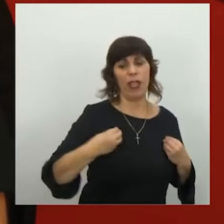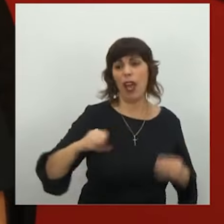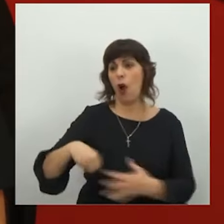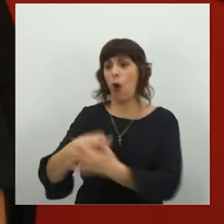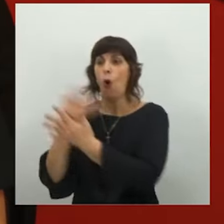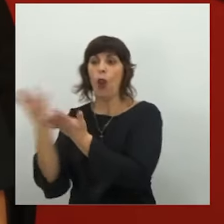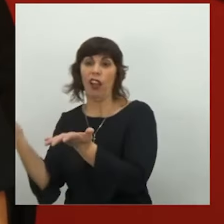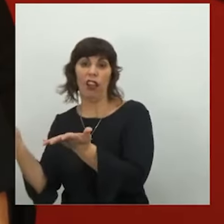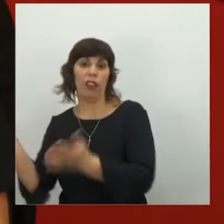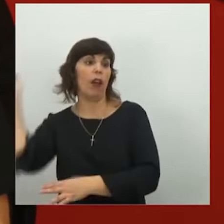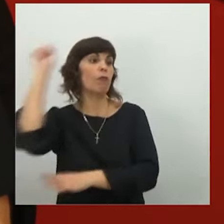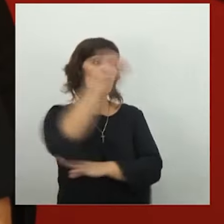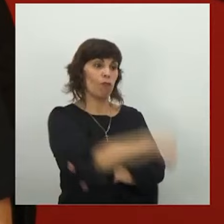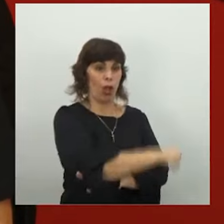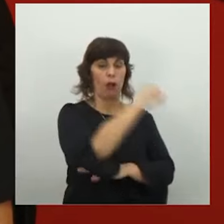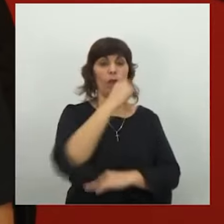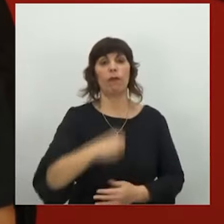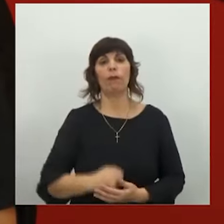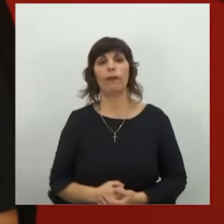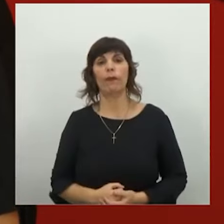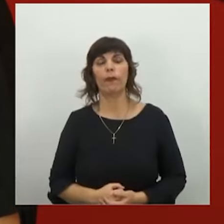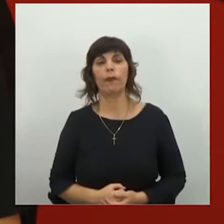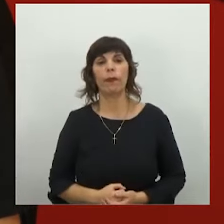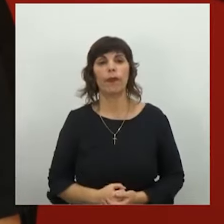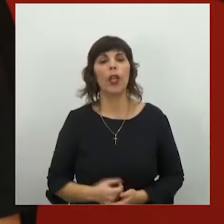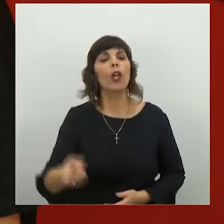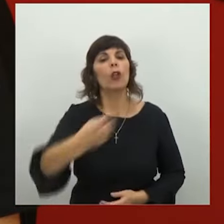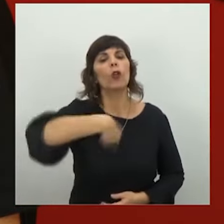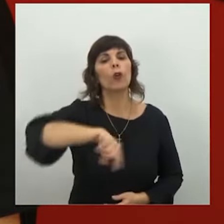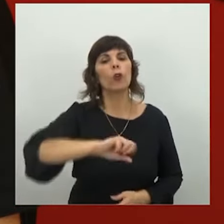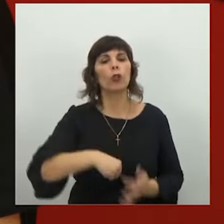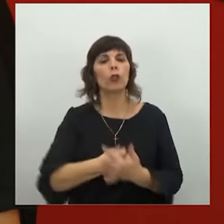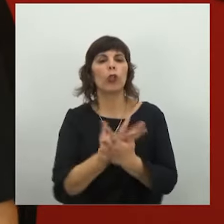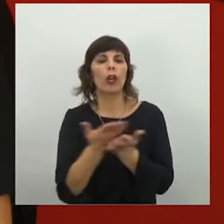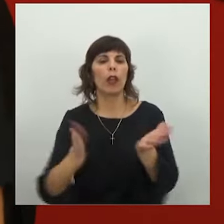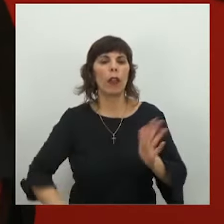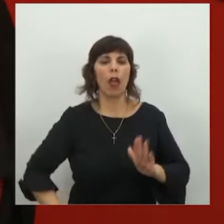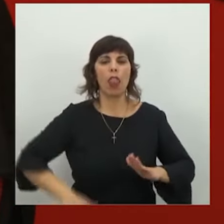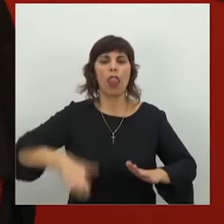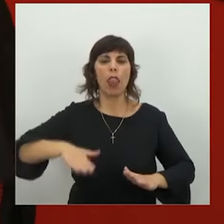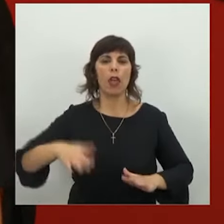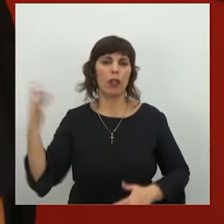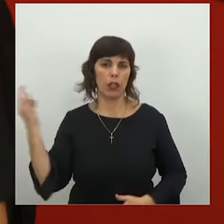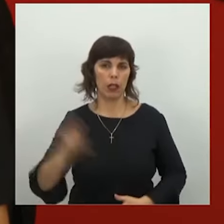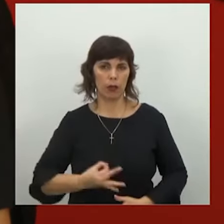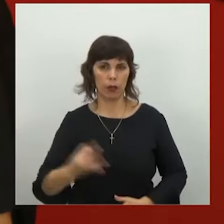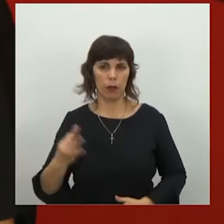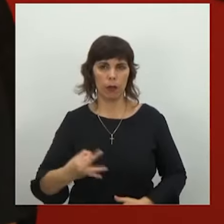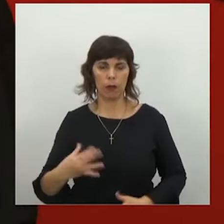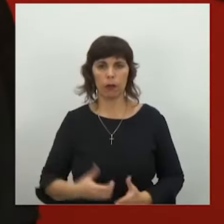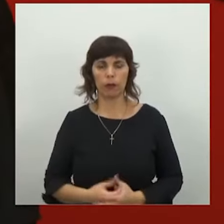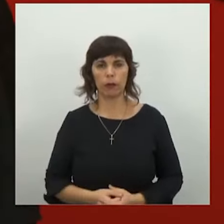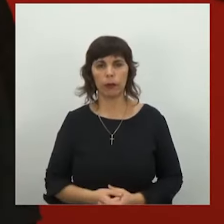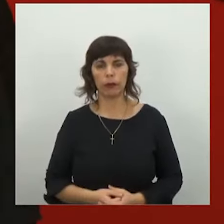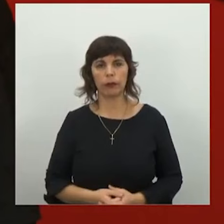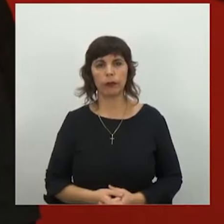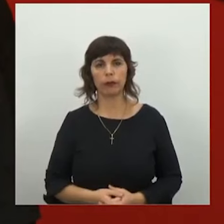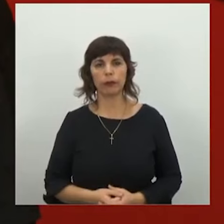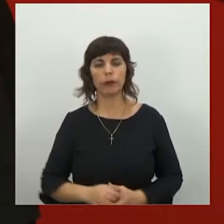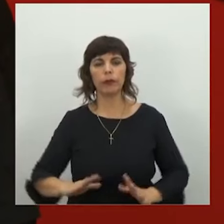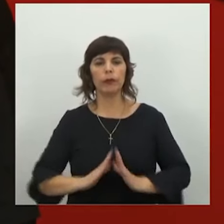gracia. Estar llenos de la gracia. Es interesante que cuando dice la Biblia en la carta de